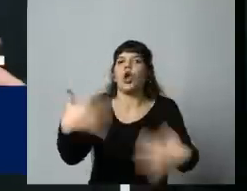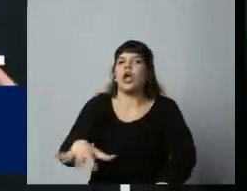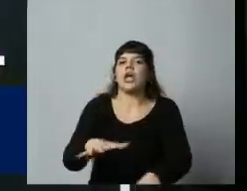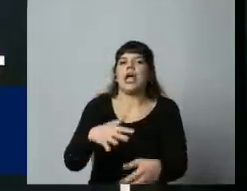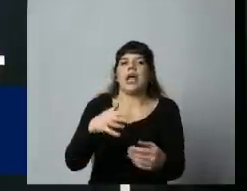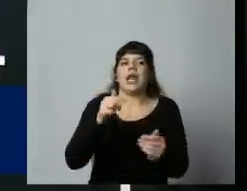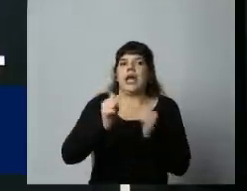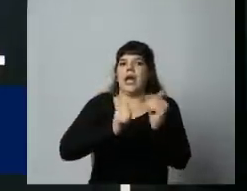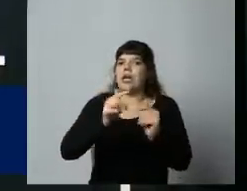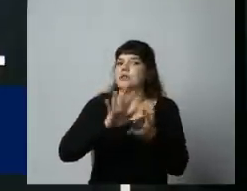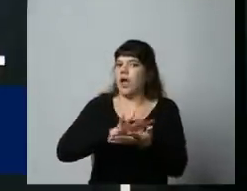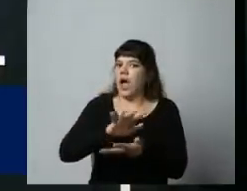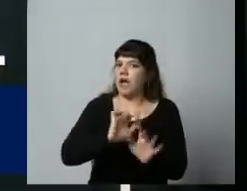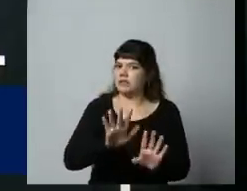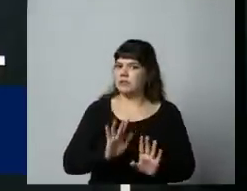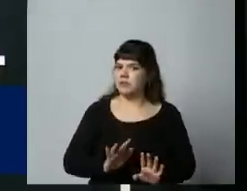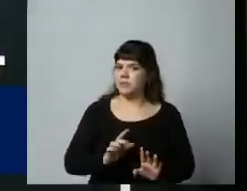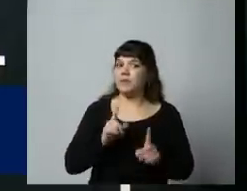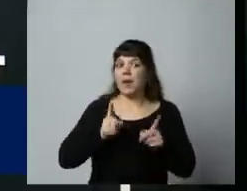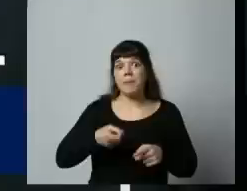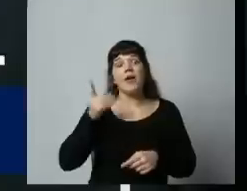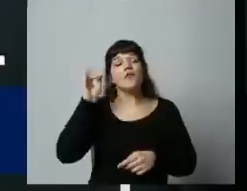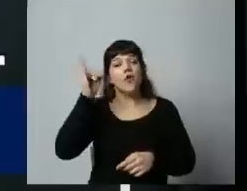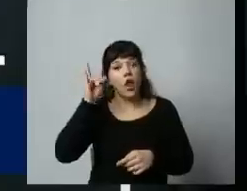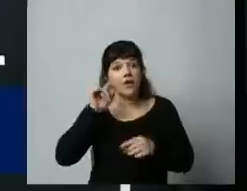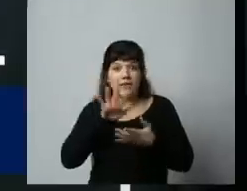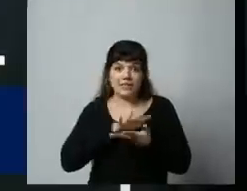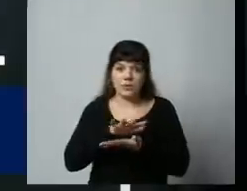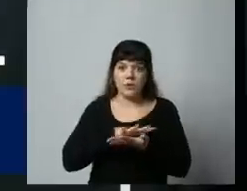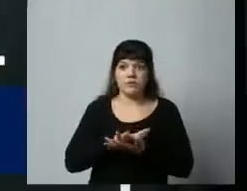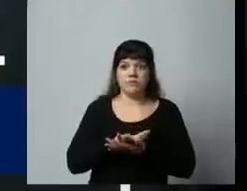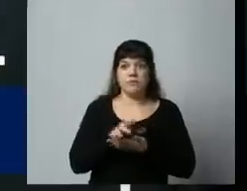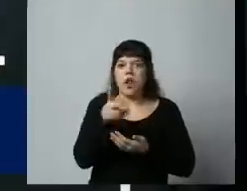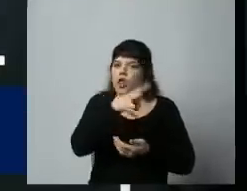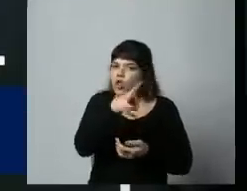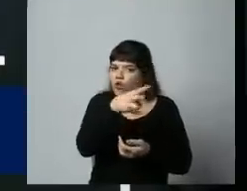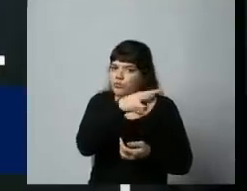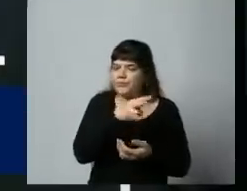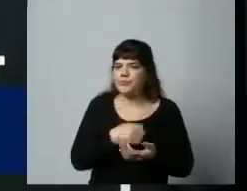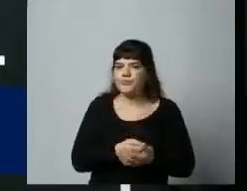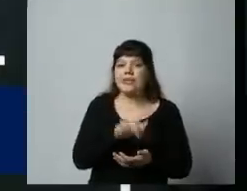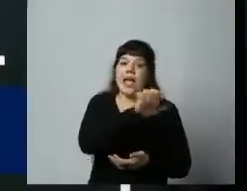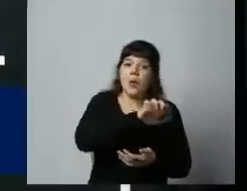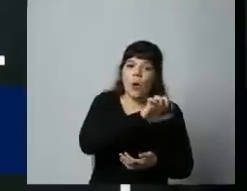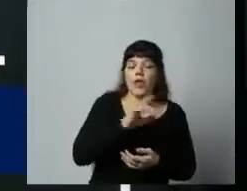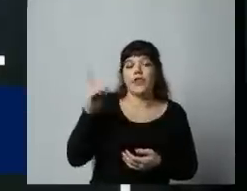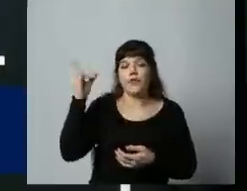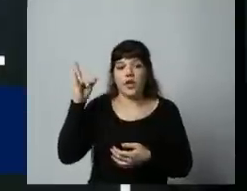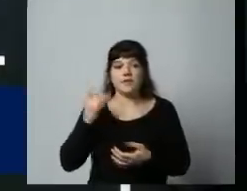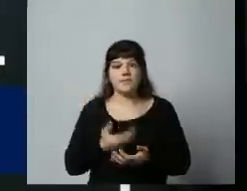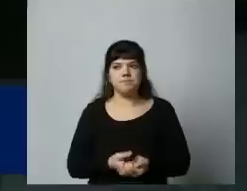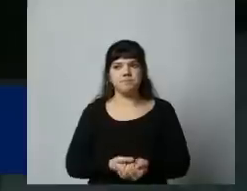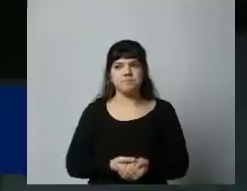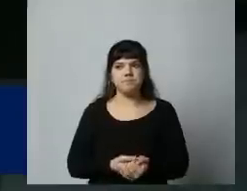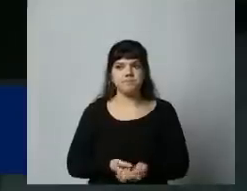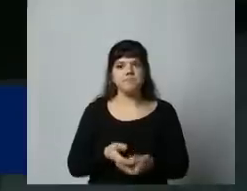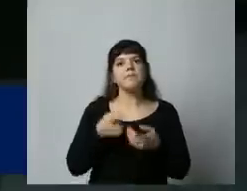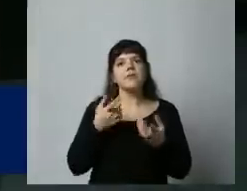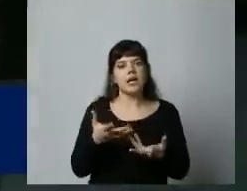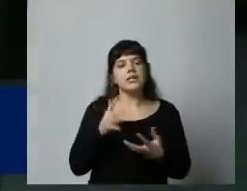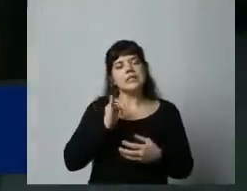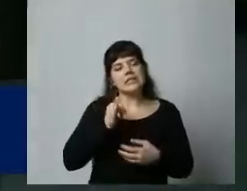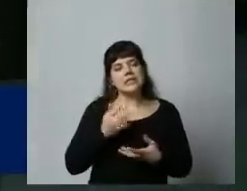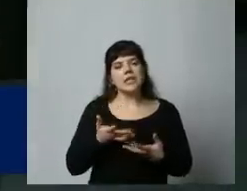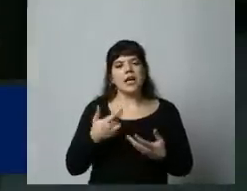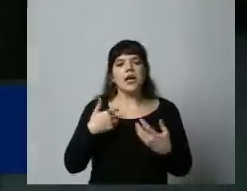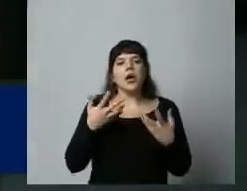por no Y también tenemos el caso boliviano No creo que esos seran las dos cosas que me había dicho fe que Veníamos a tratar bueno Fede un poquito Andro